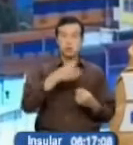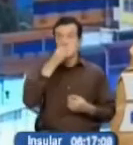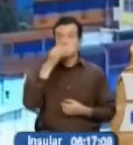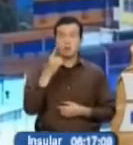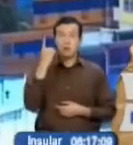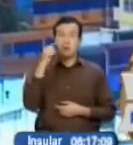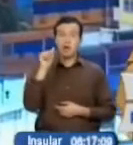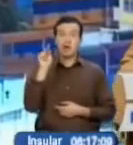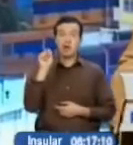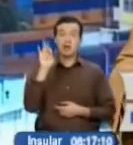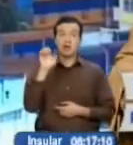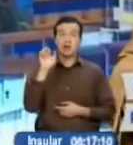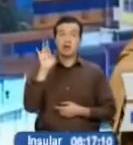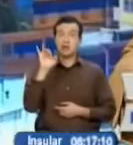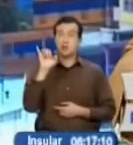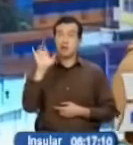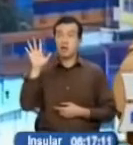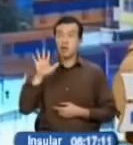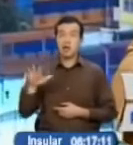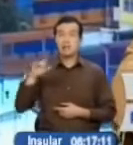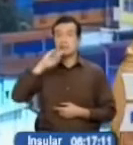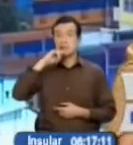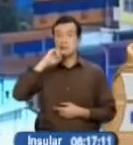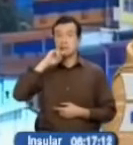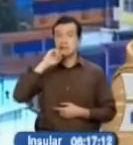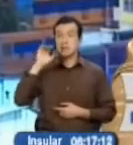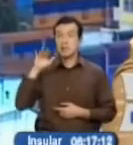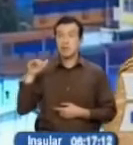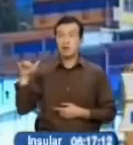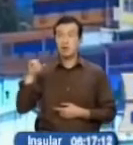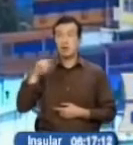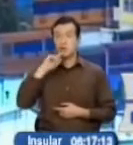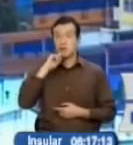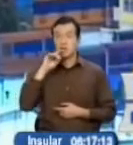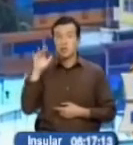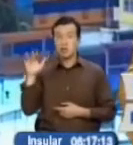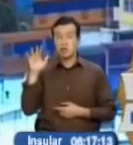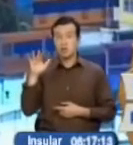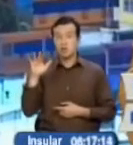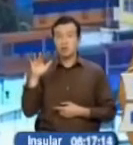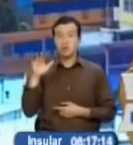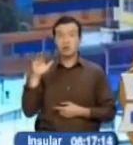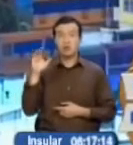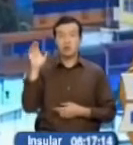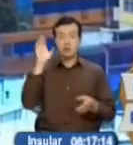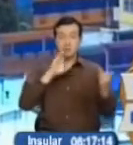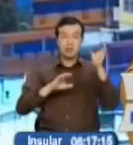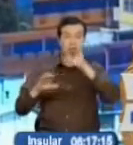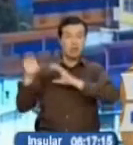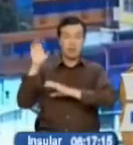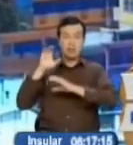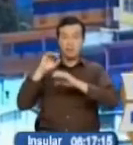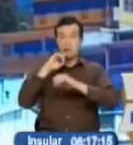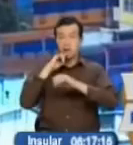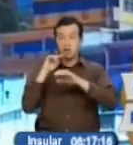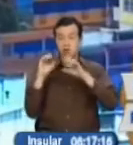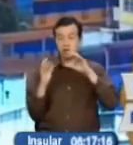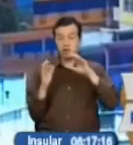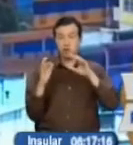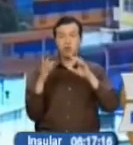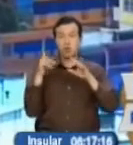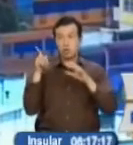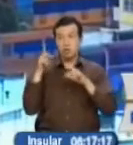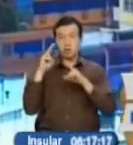uno es de la Antártida, de ese pedacito de tierra que tenemos en la estación científica Pedro Vicente Maldonado, en donde está ese robot haciendo